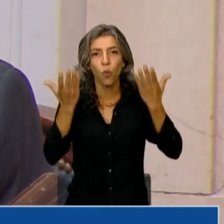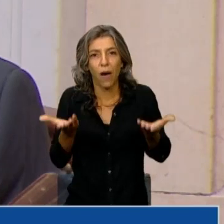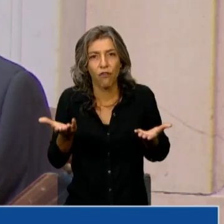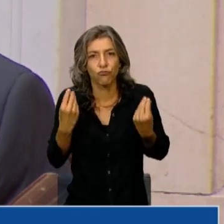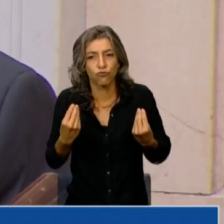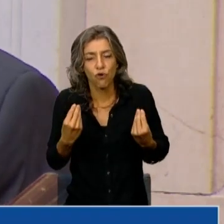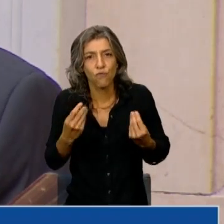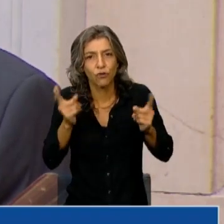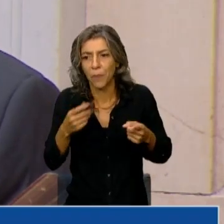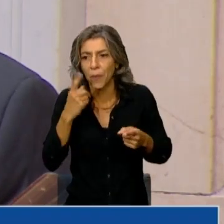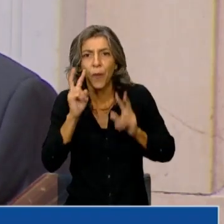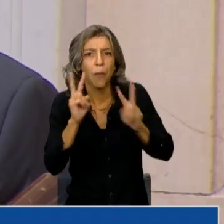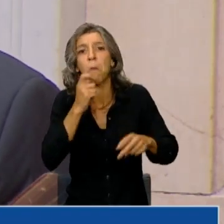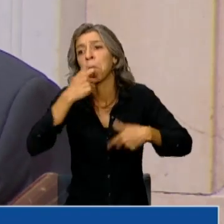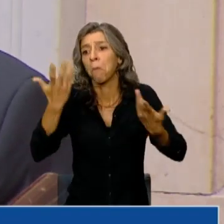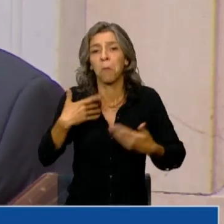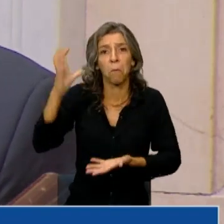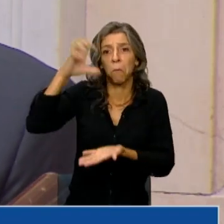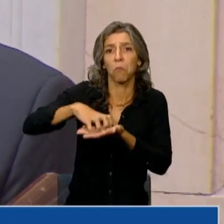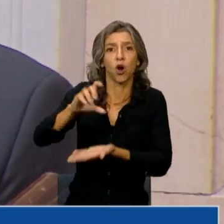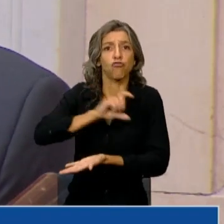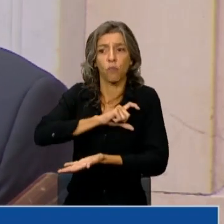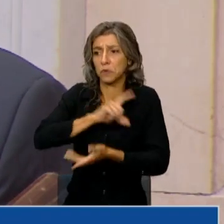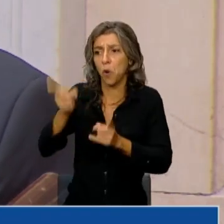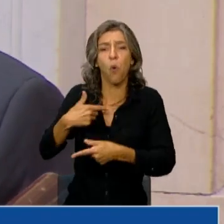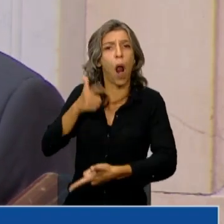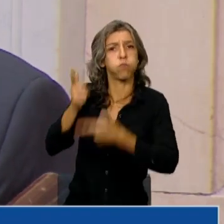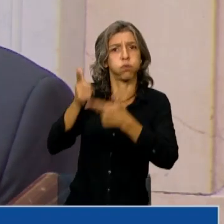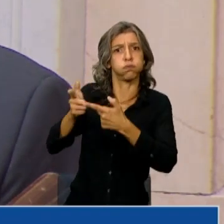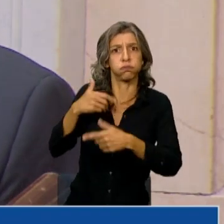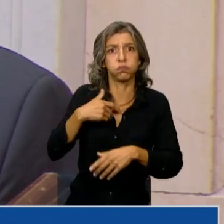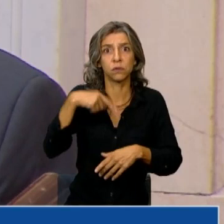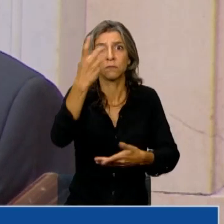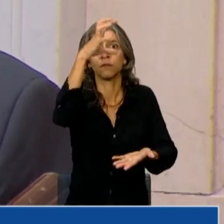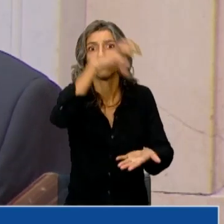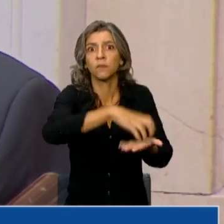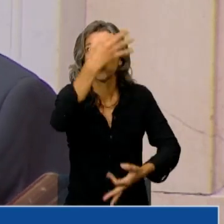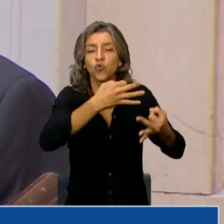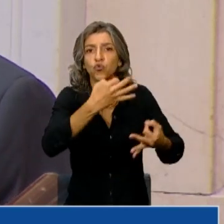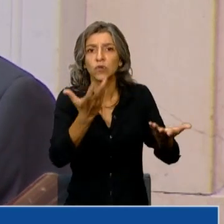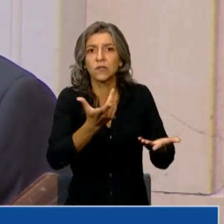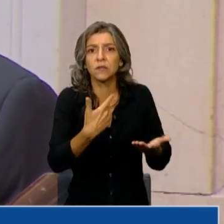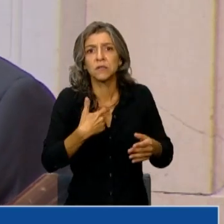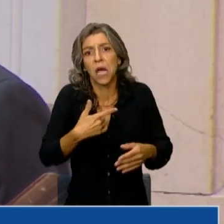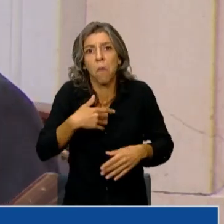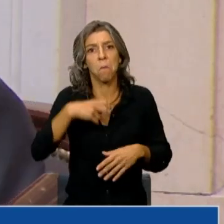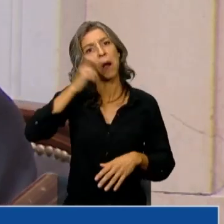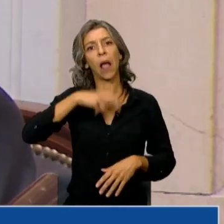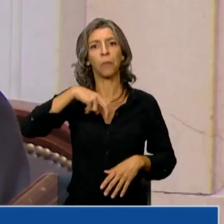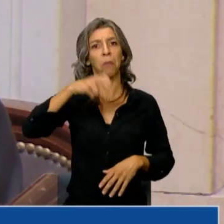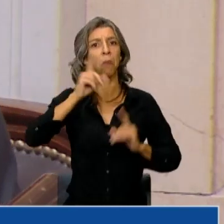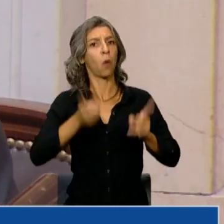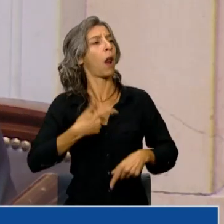una comisaría, una persona en bicicleta, balean el Palacio de Justicia Federal, una persona caminando.